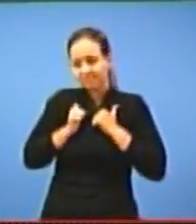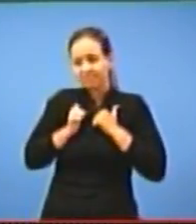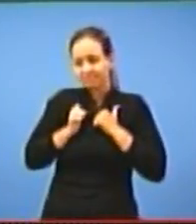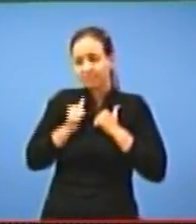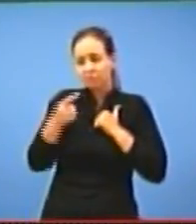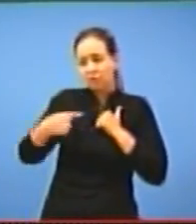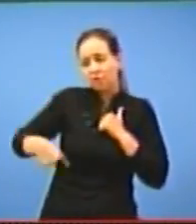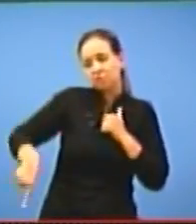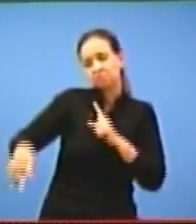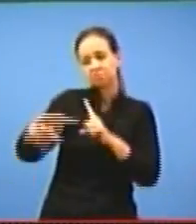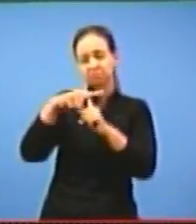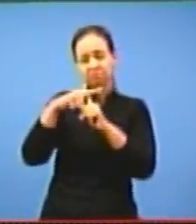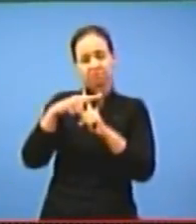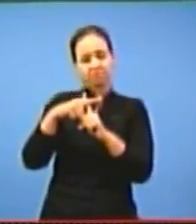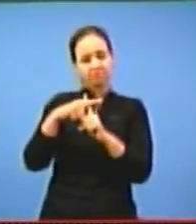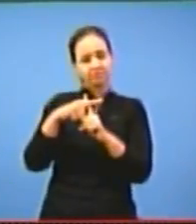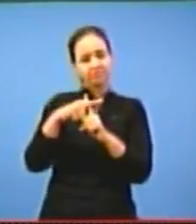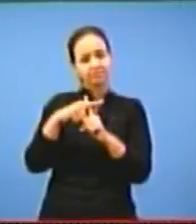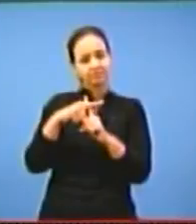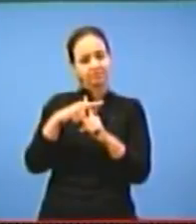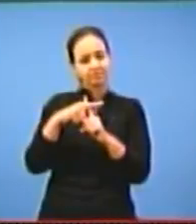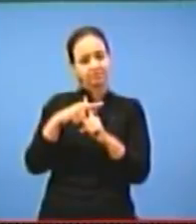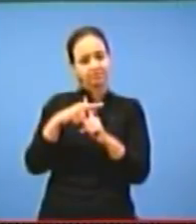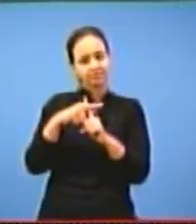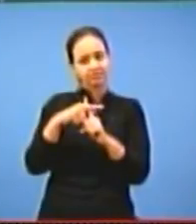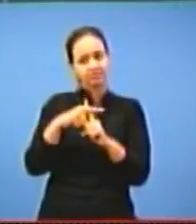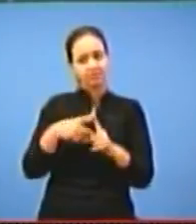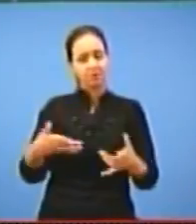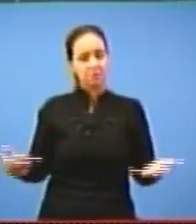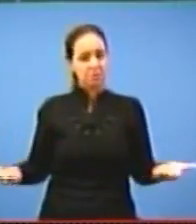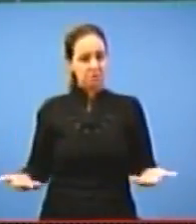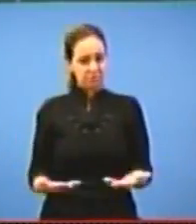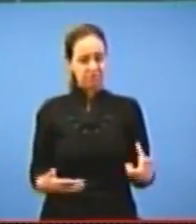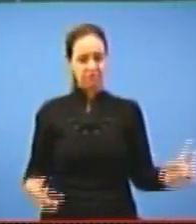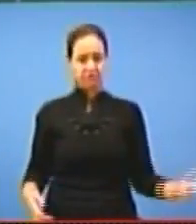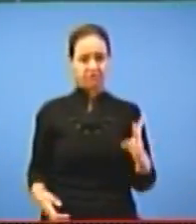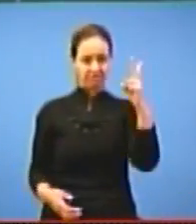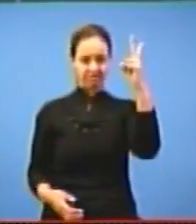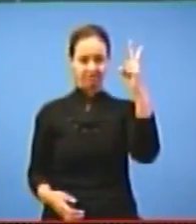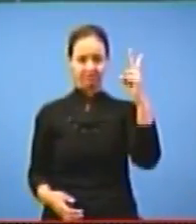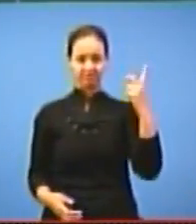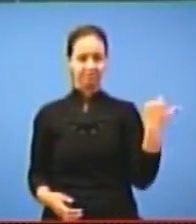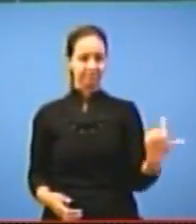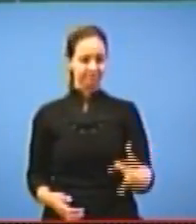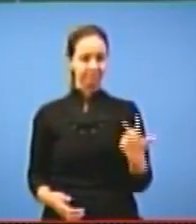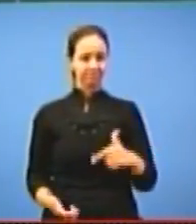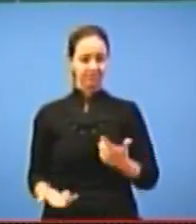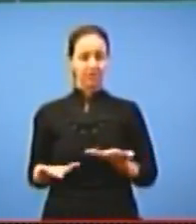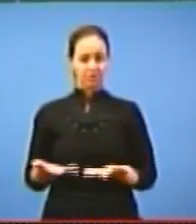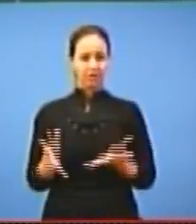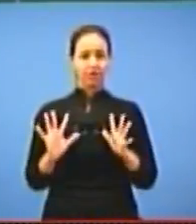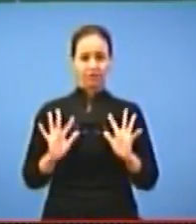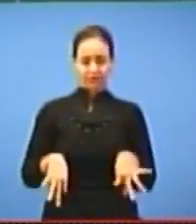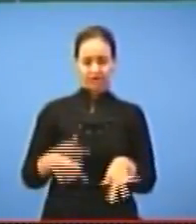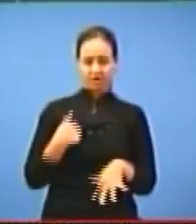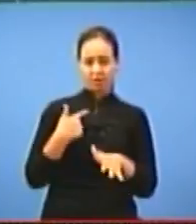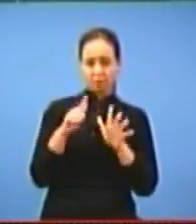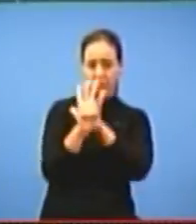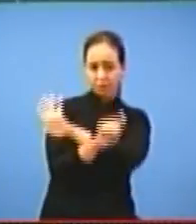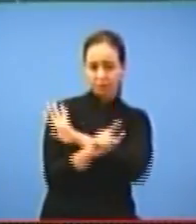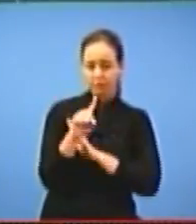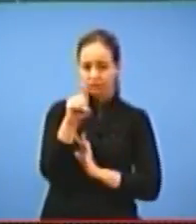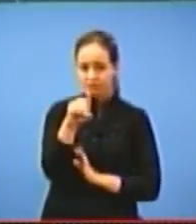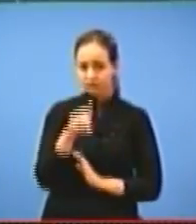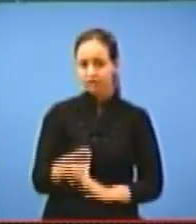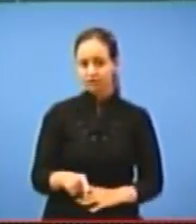Él fue entregado para ser crucificado. Mis hermanos, hoy un pueblo no da valor a la profecía. Yo quiero terminar esta aula diciendo, haciendo